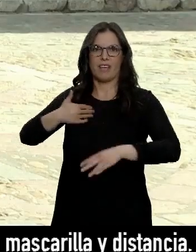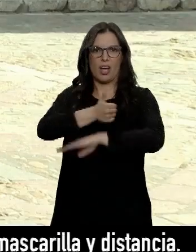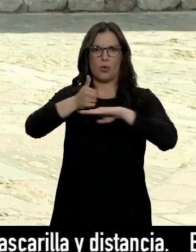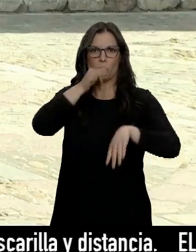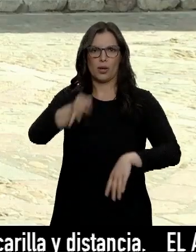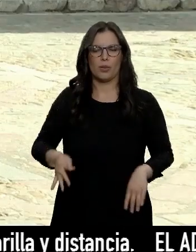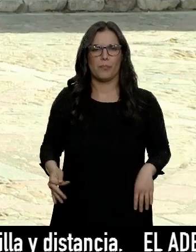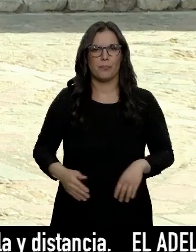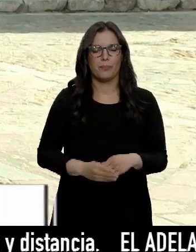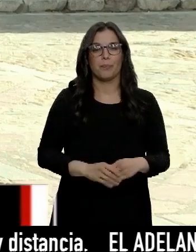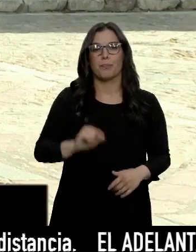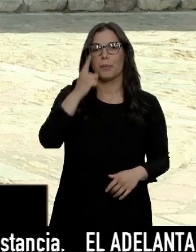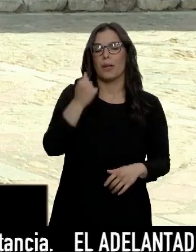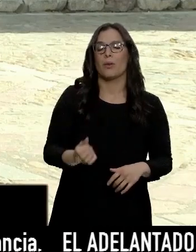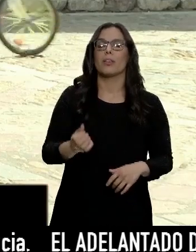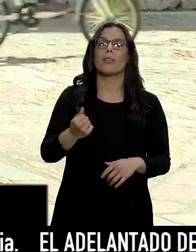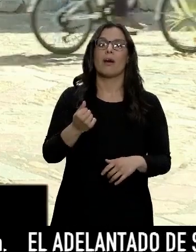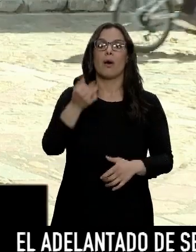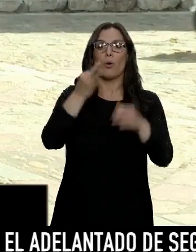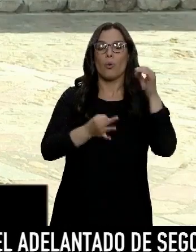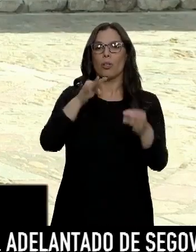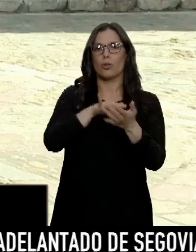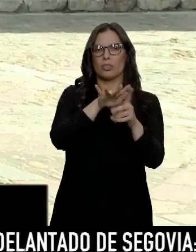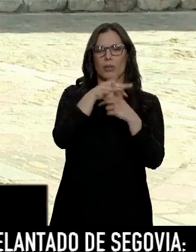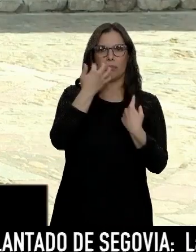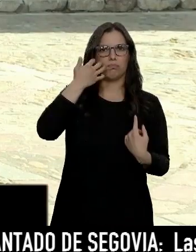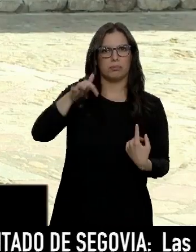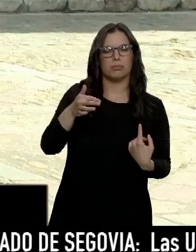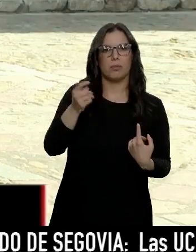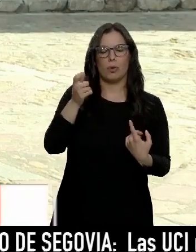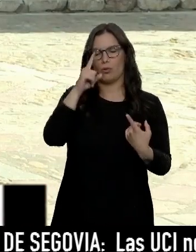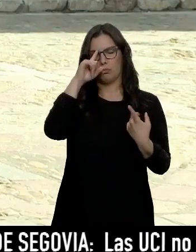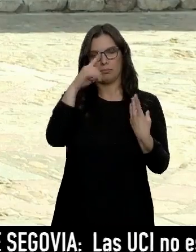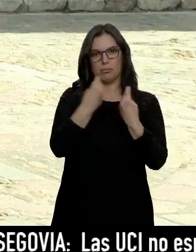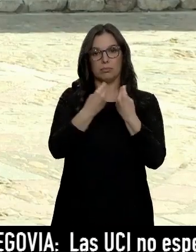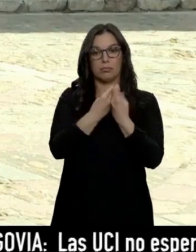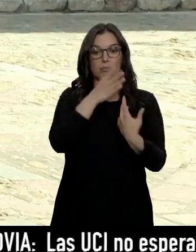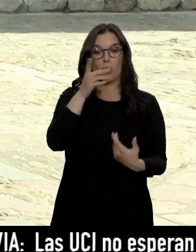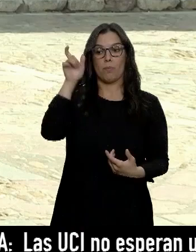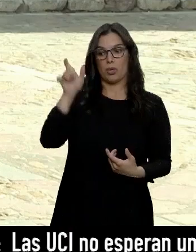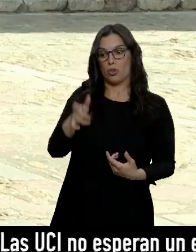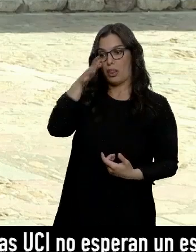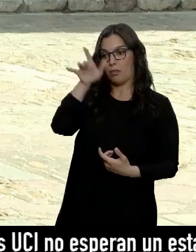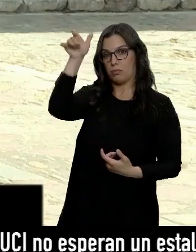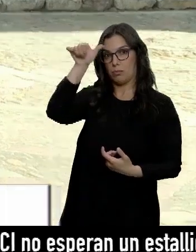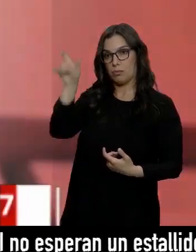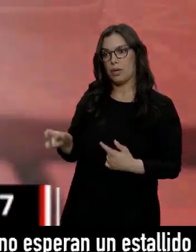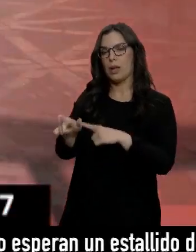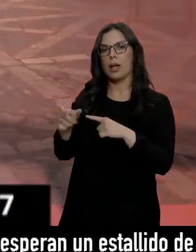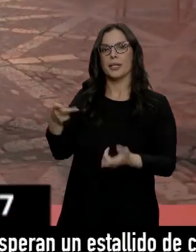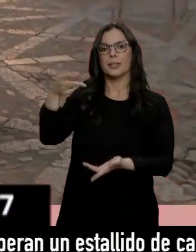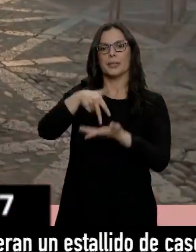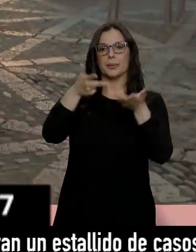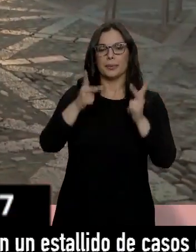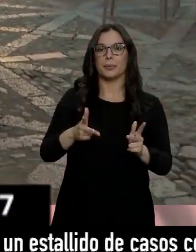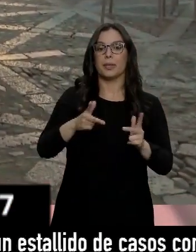En la primera jornada del juicio se ha vivido una situación anómala y con cierto surrealismo cuando el acusado se ha sentado a declarar y en lugar de responder